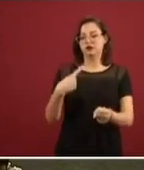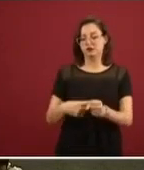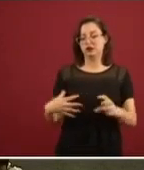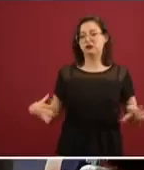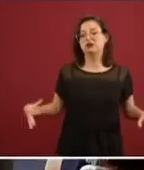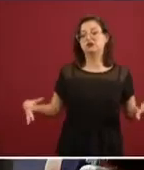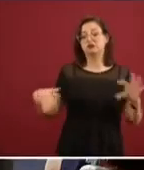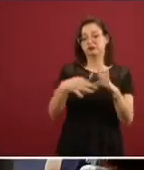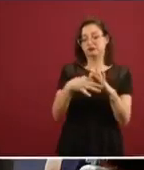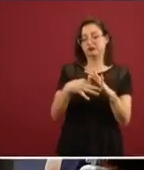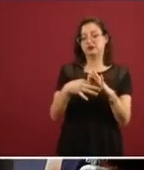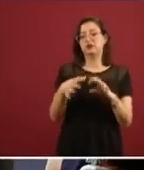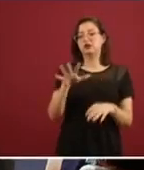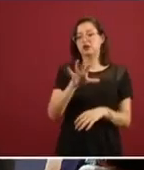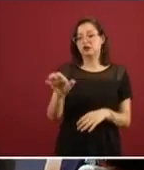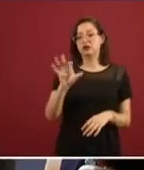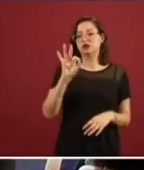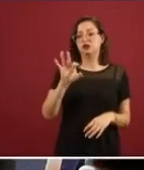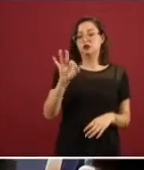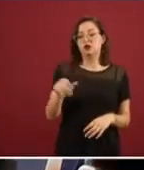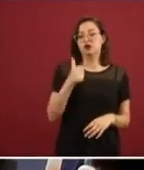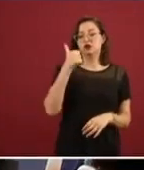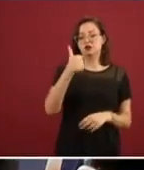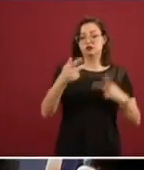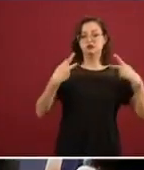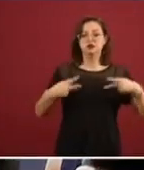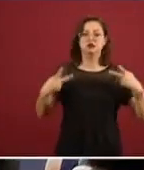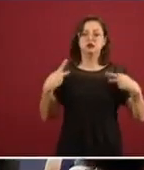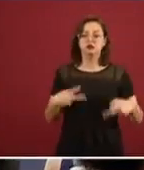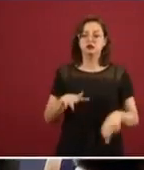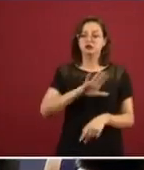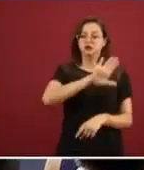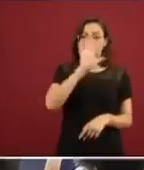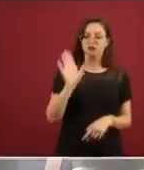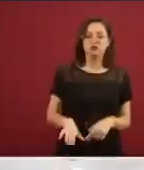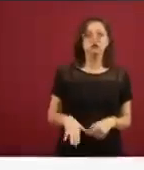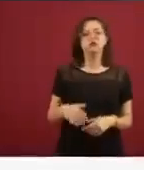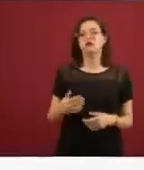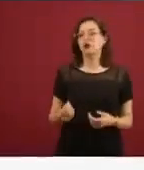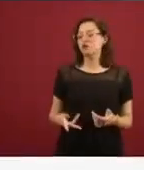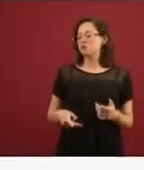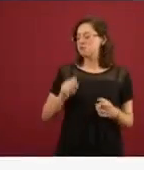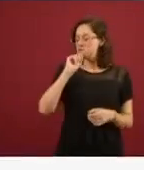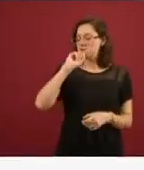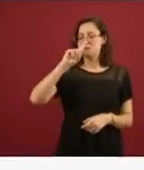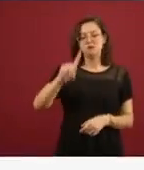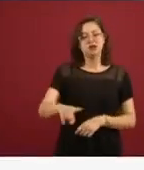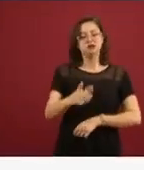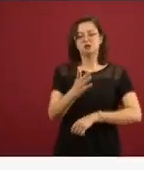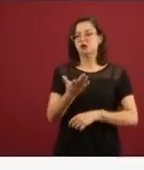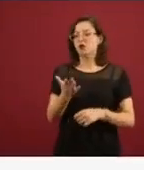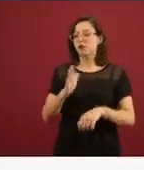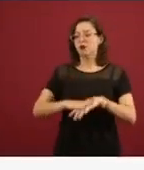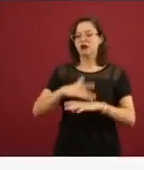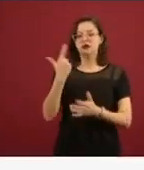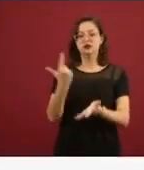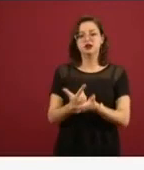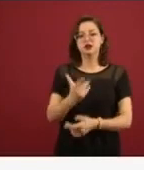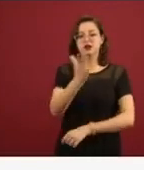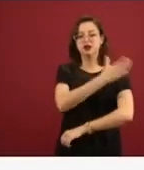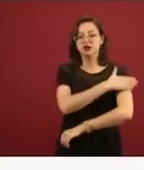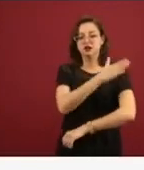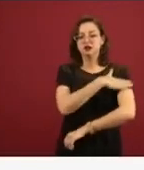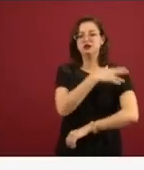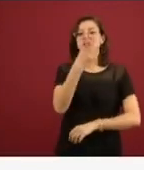asociadas a las 546 defunciones, siguen estando lógicamente arriba con mayores proporción, la